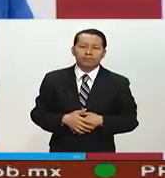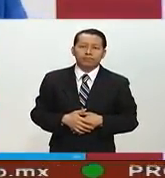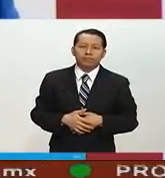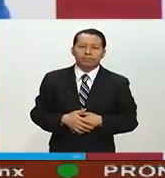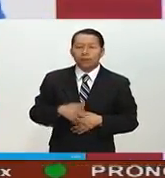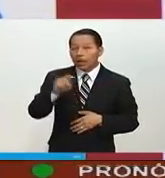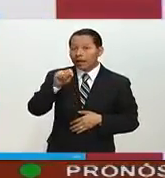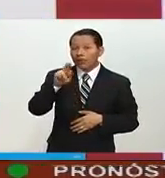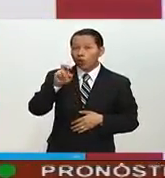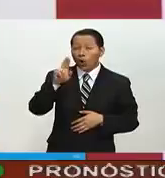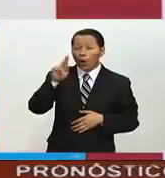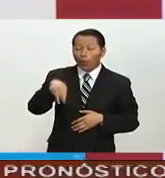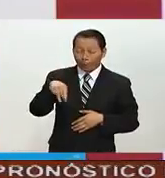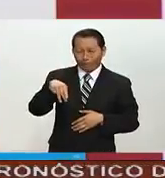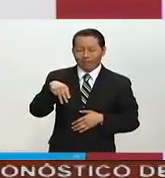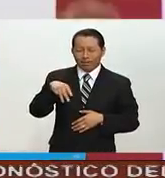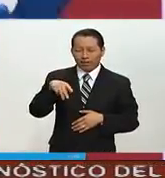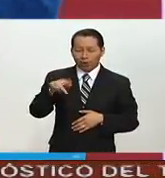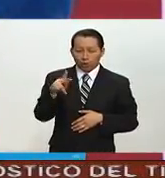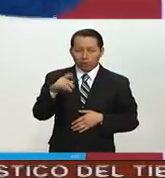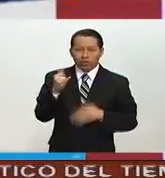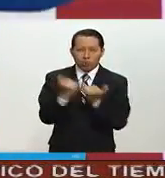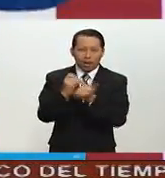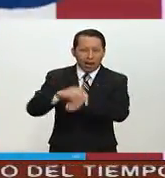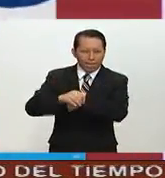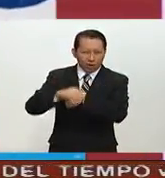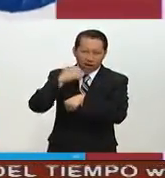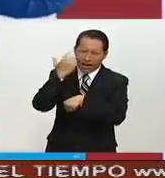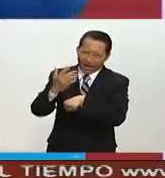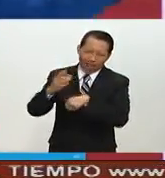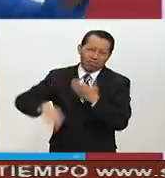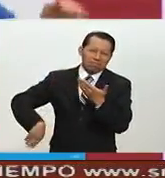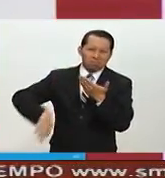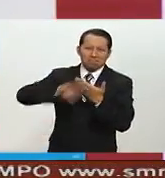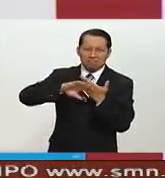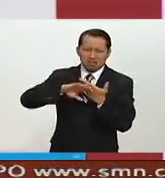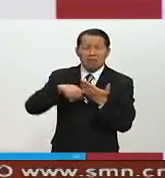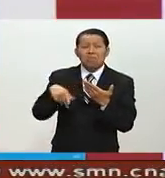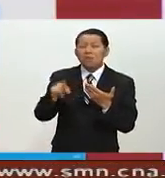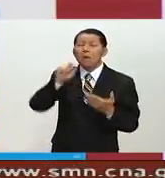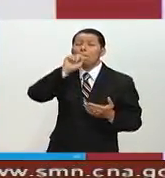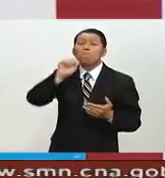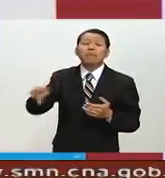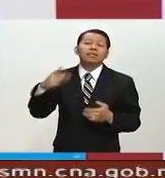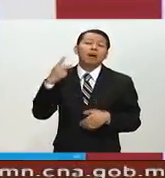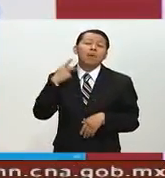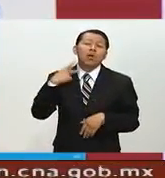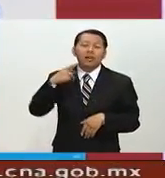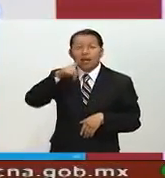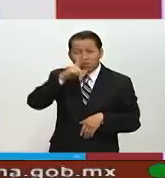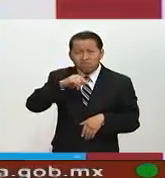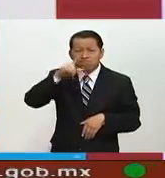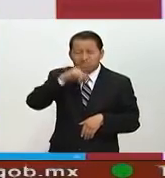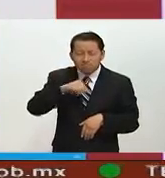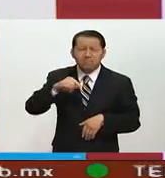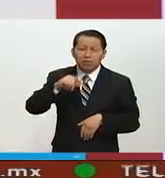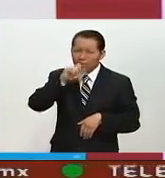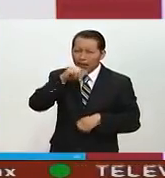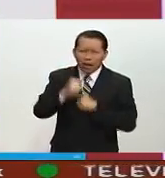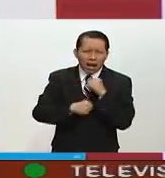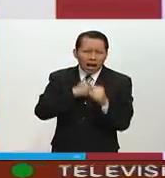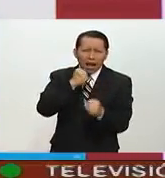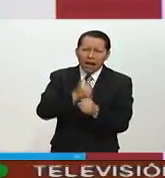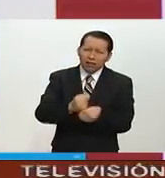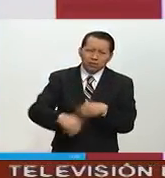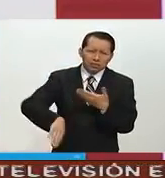Trump y sus amigos intentan engañarnos y que volverán con las mismas políticas fallidas que nos han hecho tanto daño. No